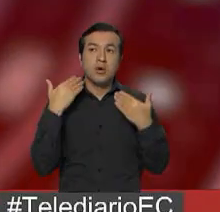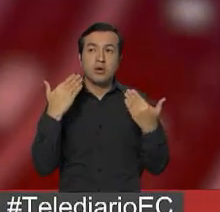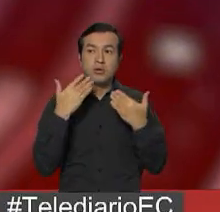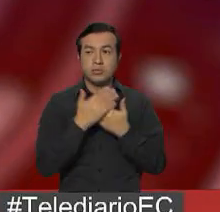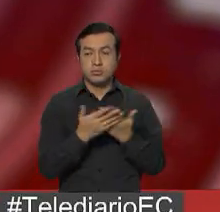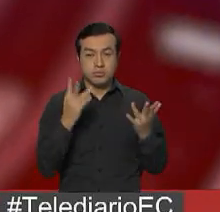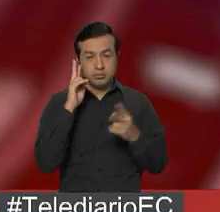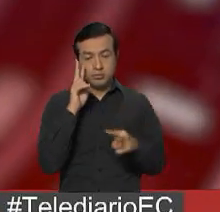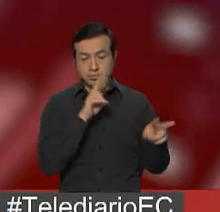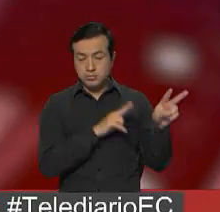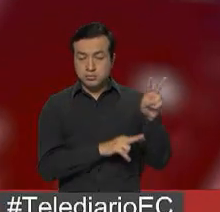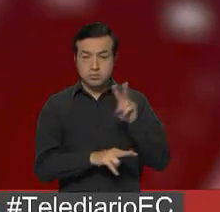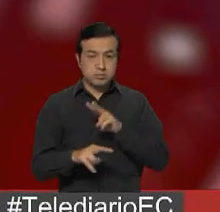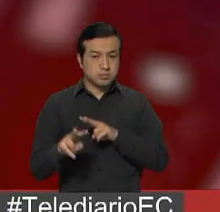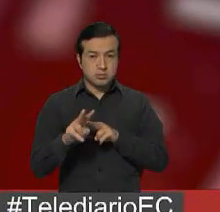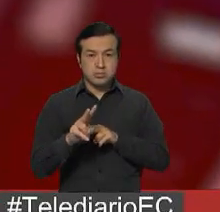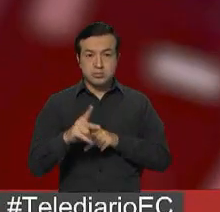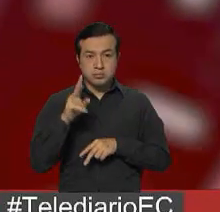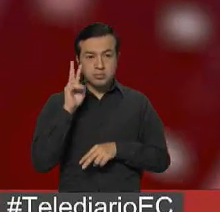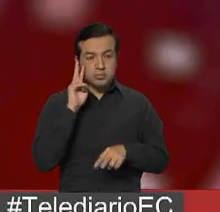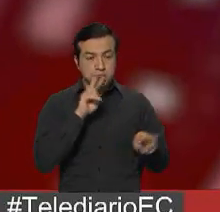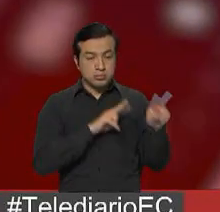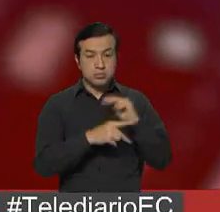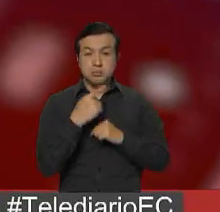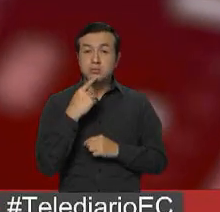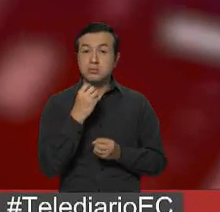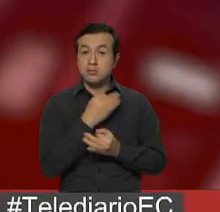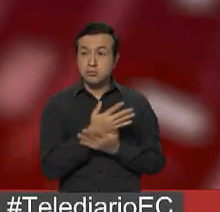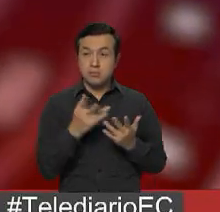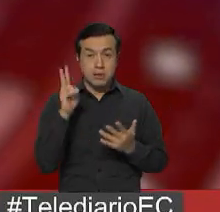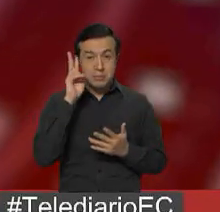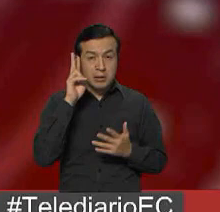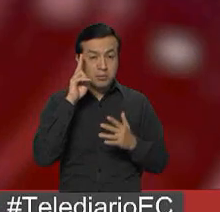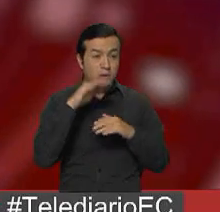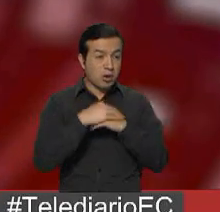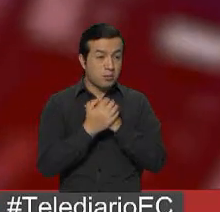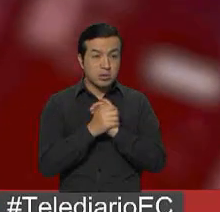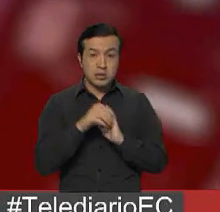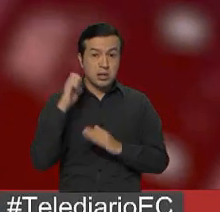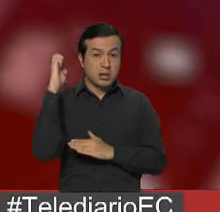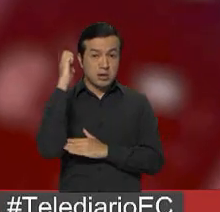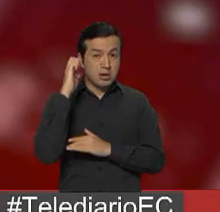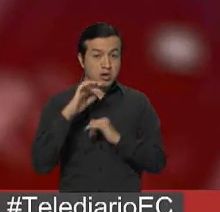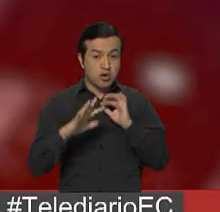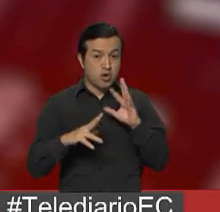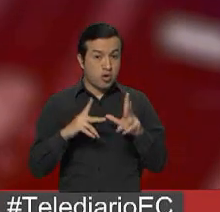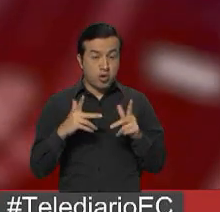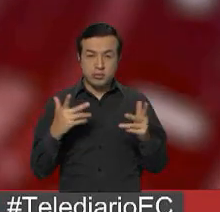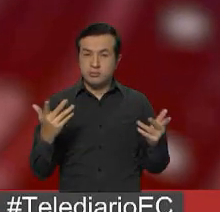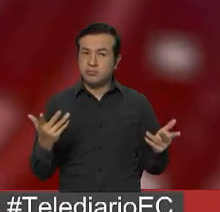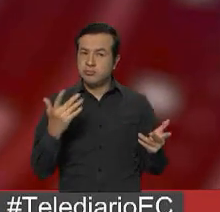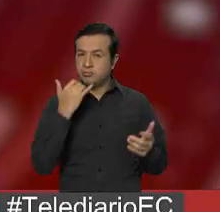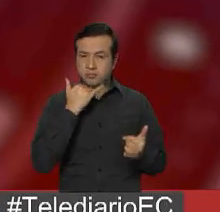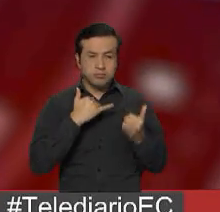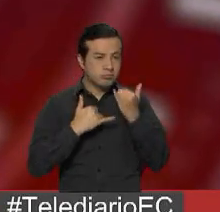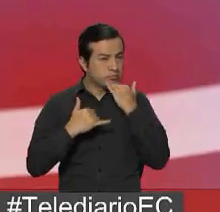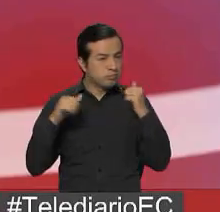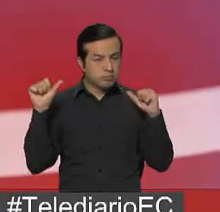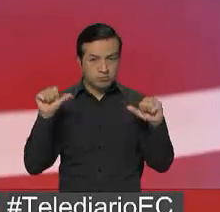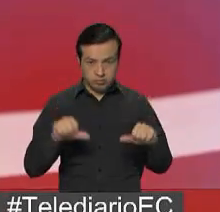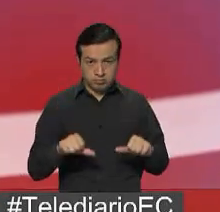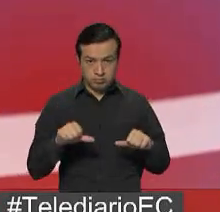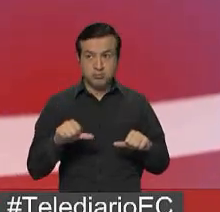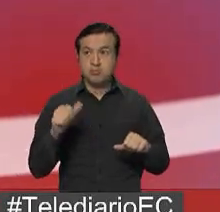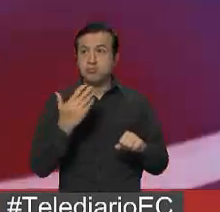de investigación con el máximo rigor dijo que aprovecharse de la emergencia para robar fondos públicos es de miserables